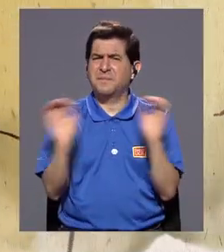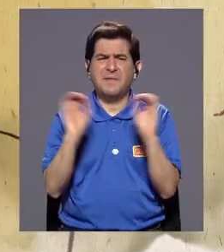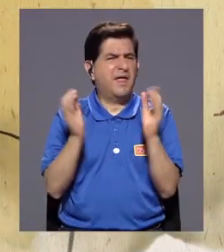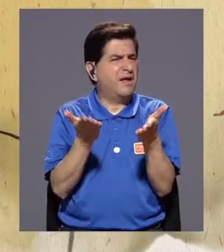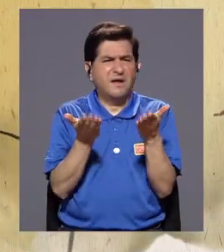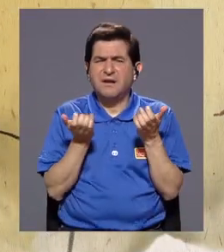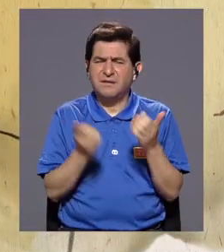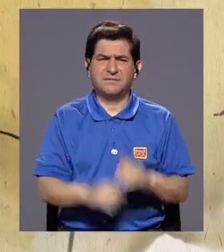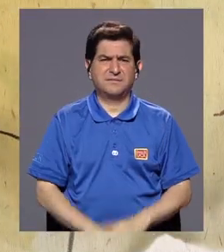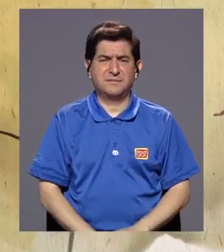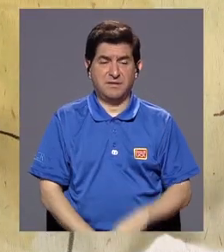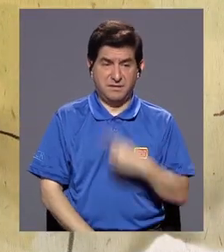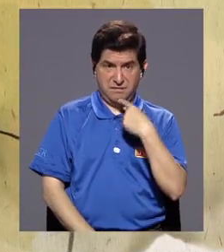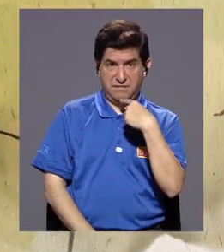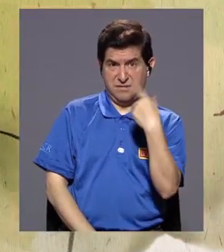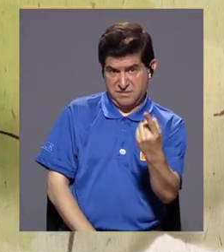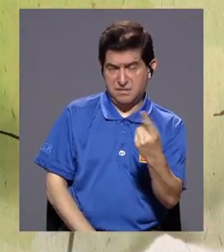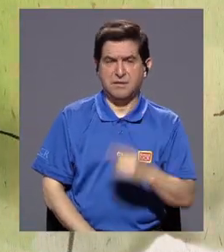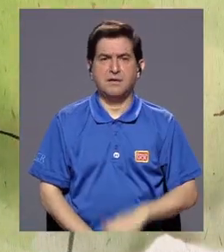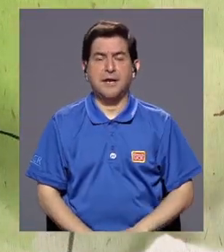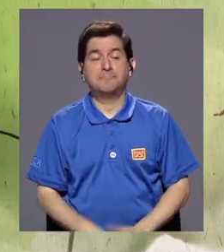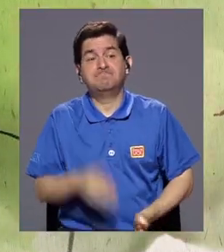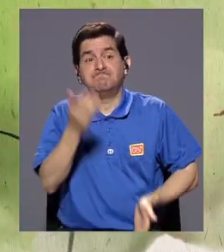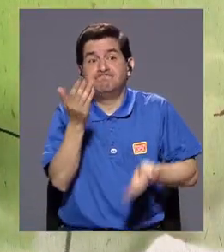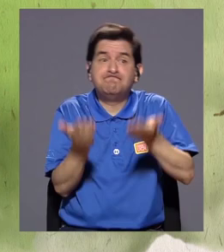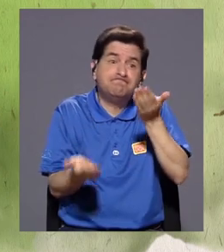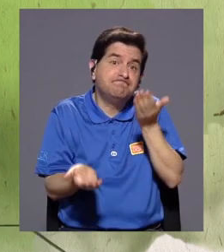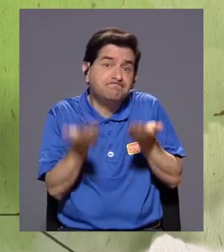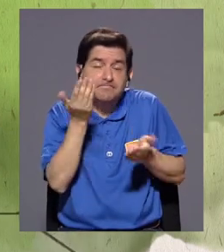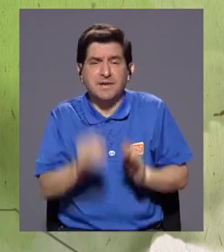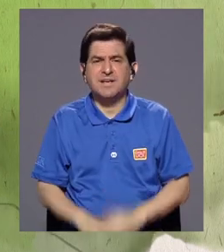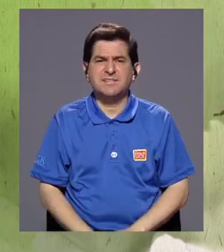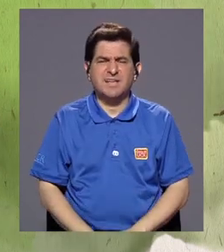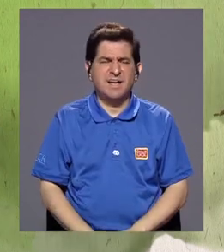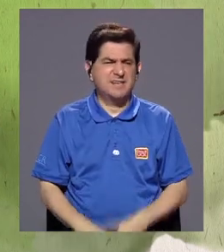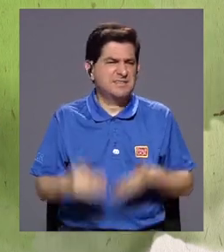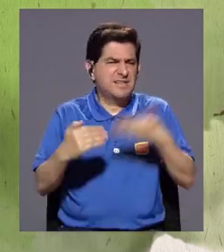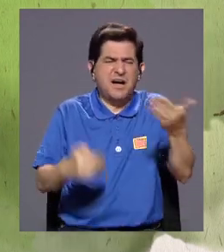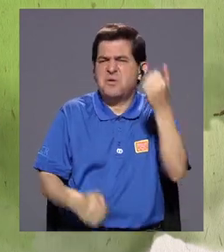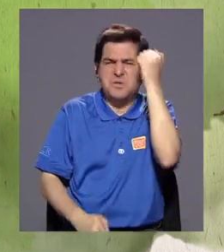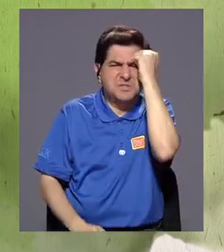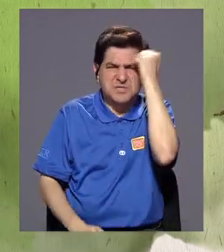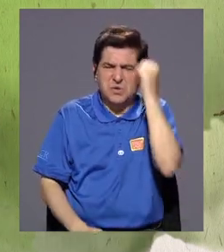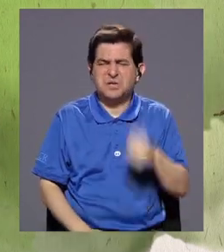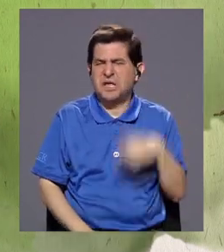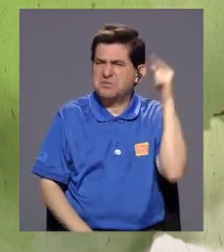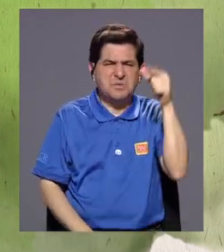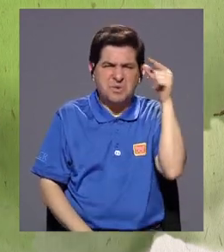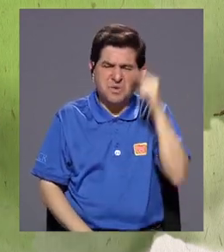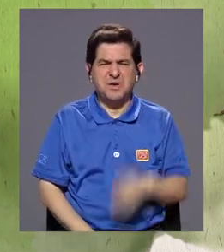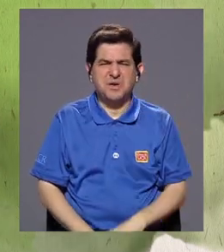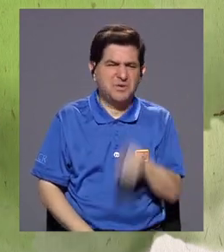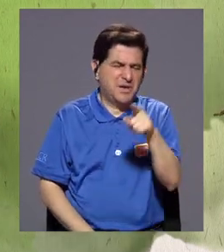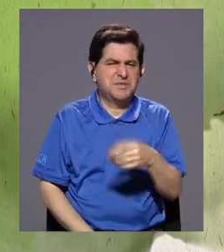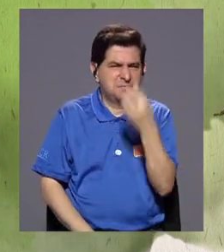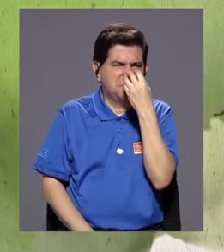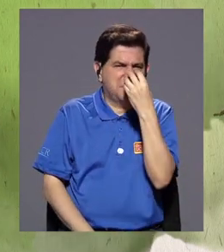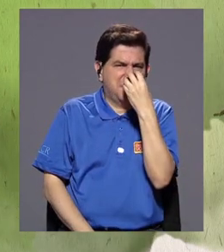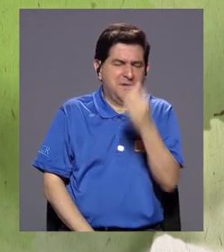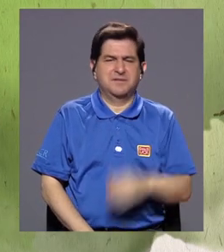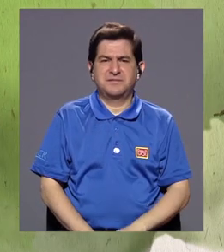fumado. Ahí le dijeron que probablemente eran tonterías sin sentido,